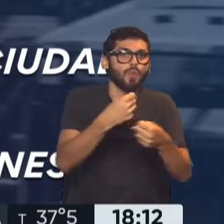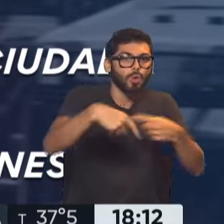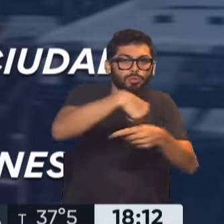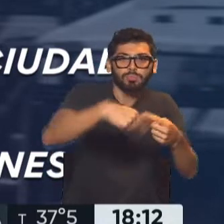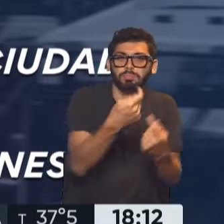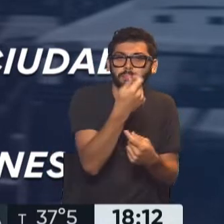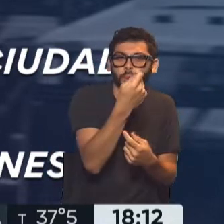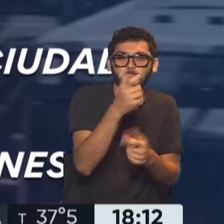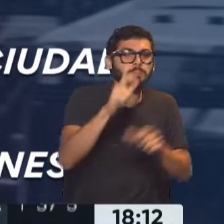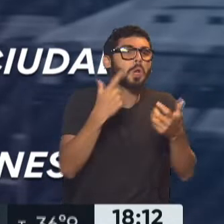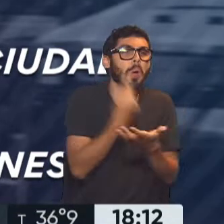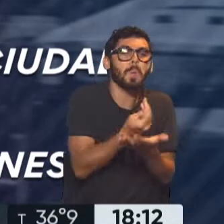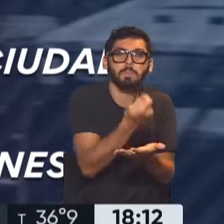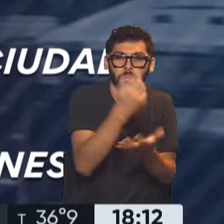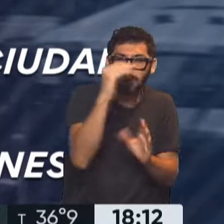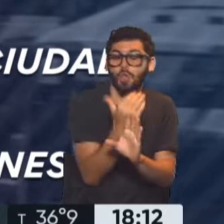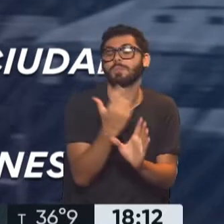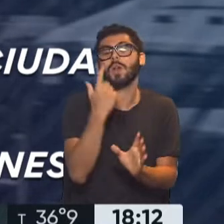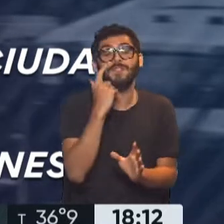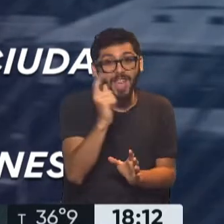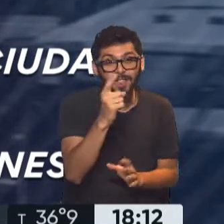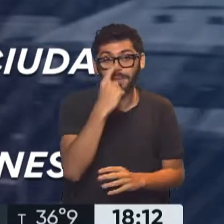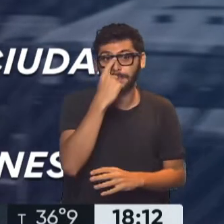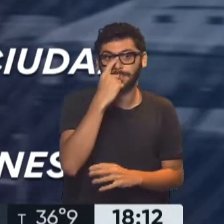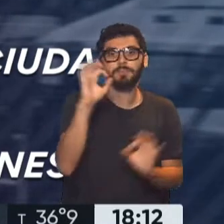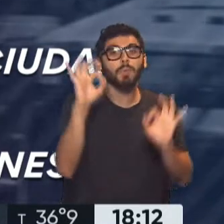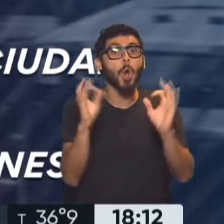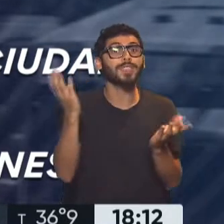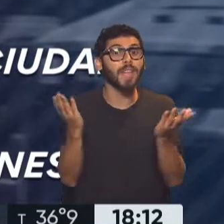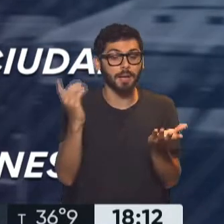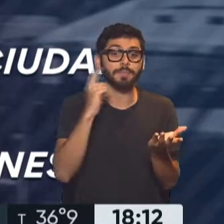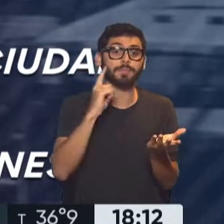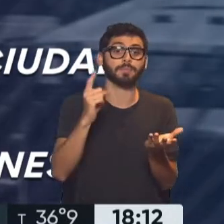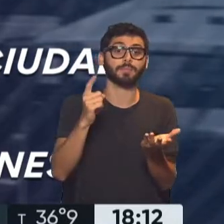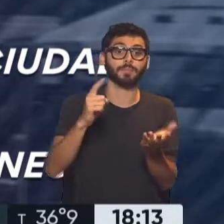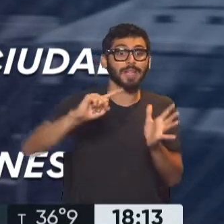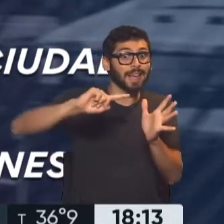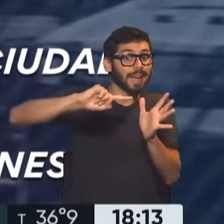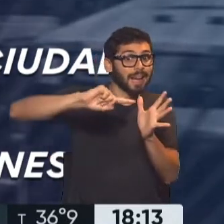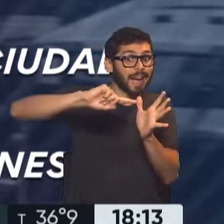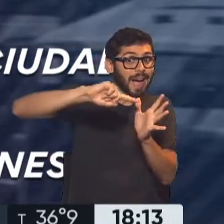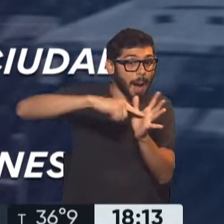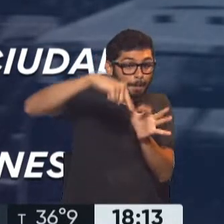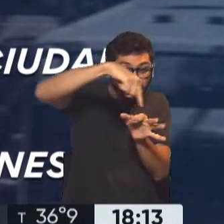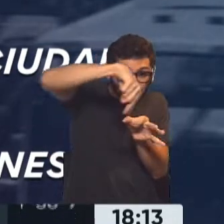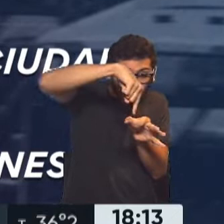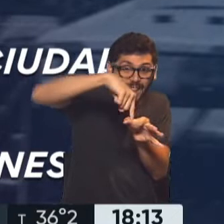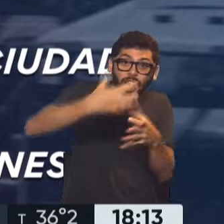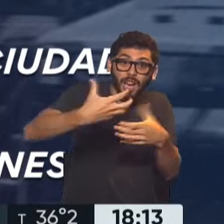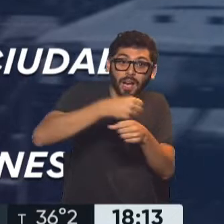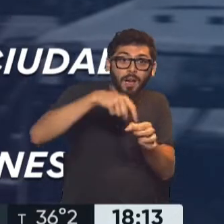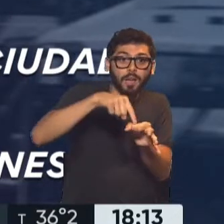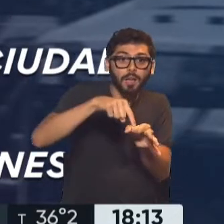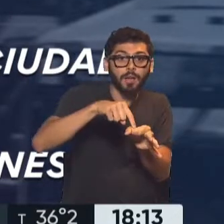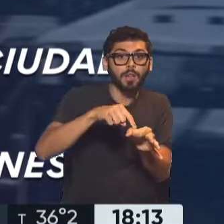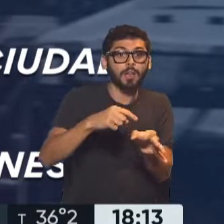son bastante menos personas. Pero fíjate el porcentaje. Las líneas que circulan estrictamente por la Ciudad de Buenos Aires, el 43%